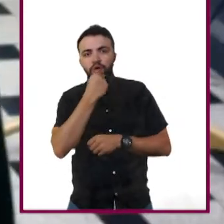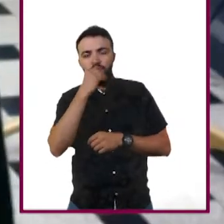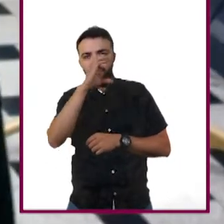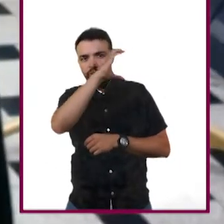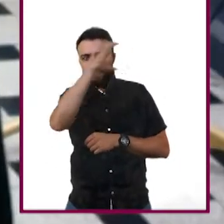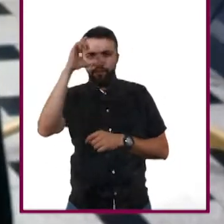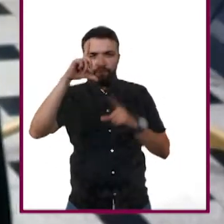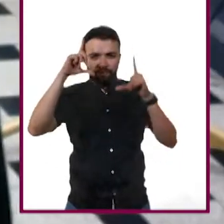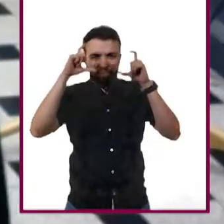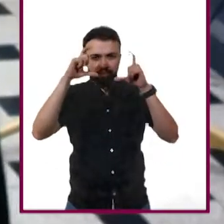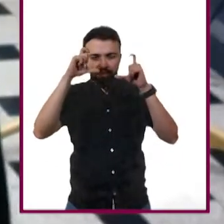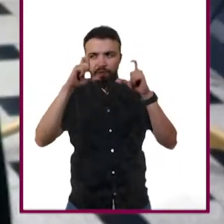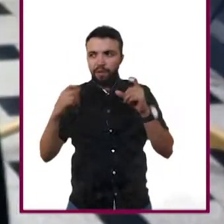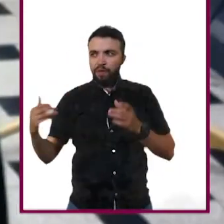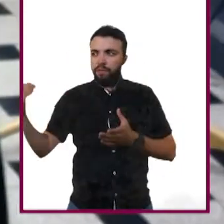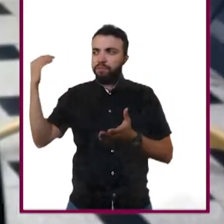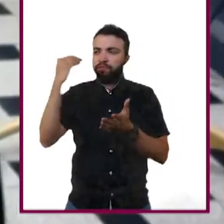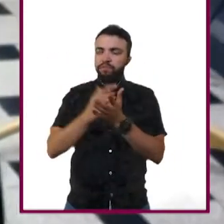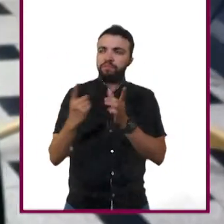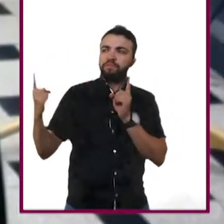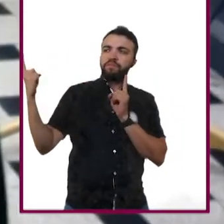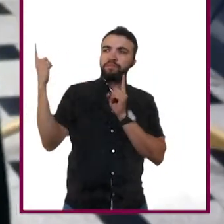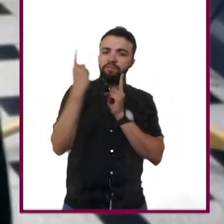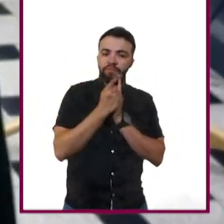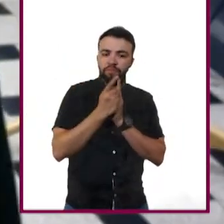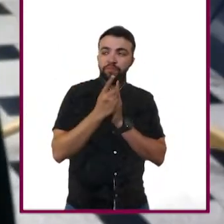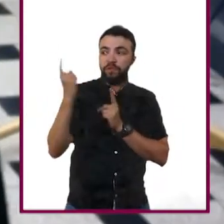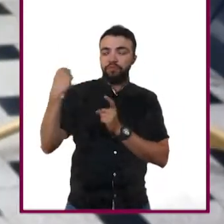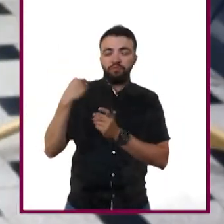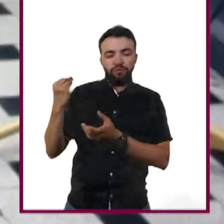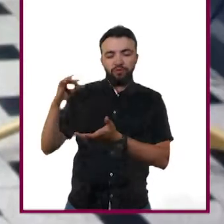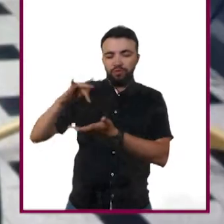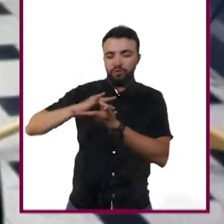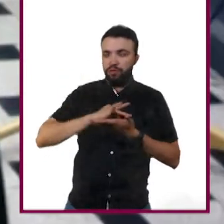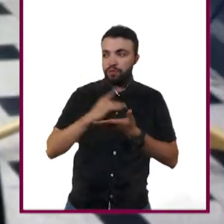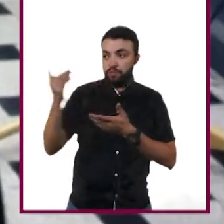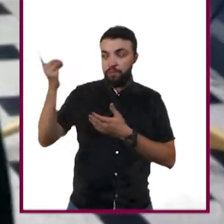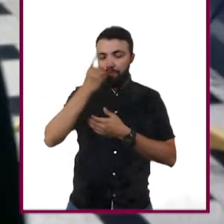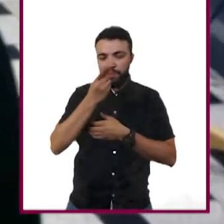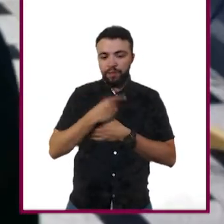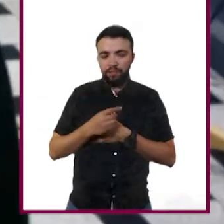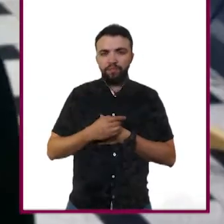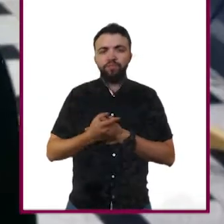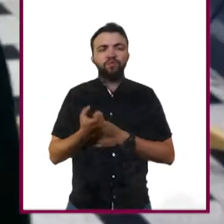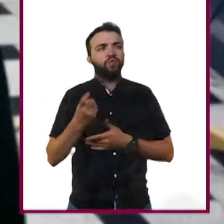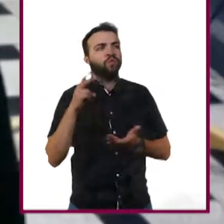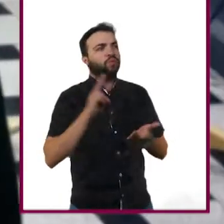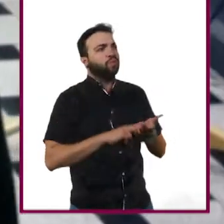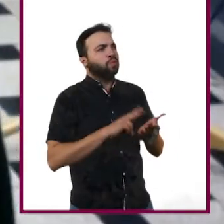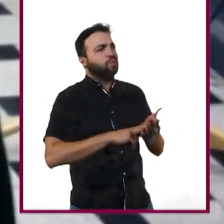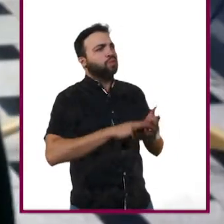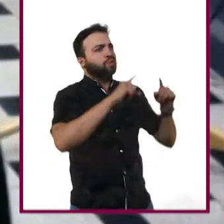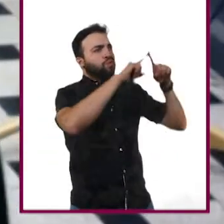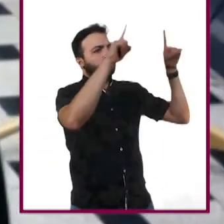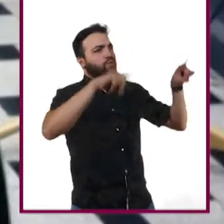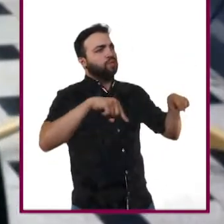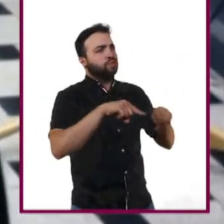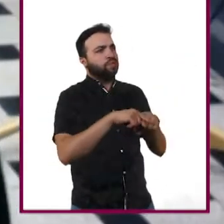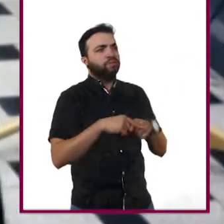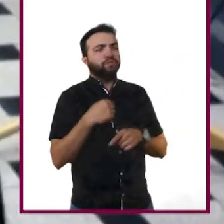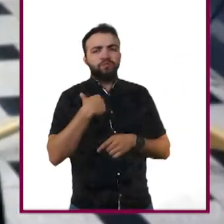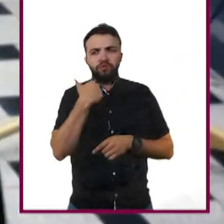maestro Vidal Pinto, que fue gran apoyo para mi carrera, llegó y me dijo, Tania, ¿cuánto cuestan estos cuadros? Te los quiero comprar. Yo no tenía ni